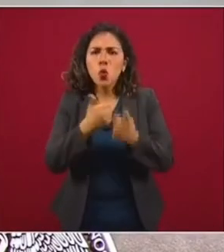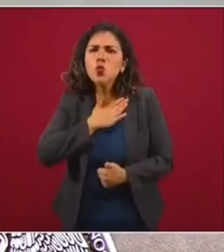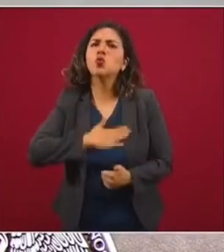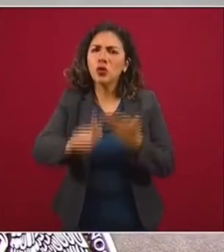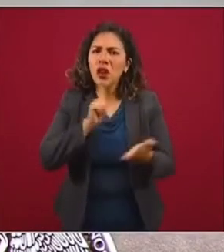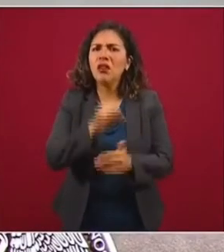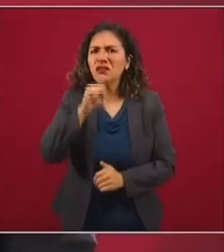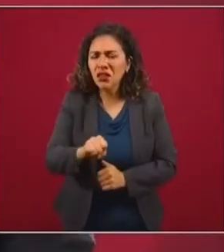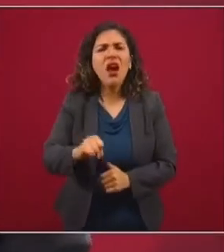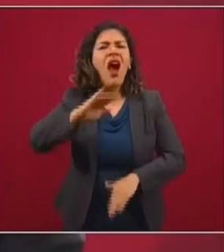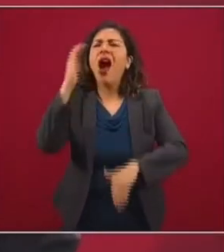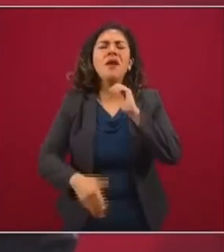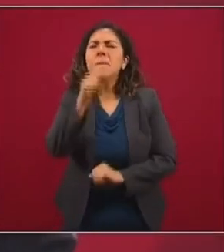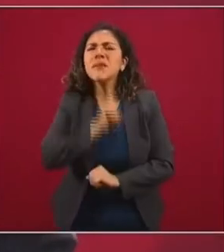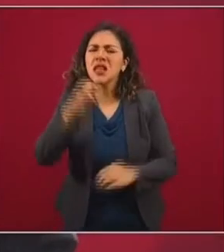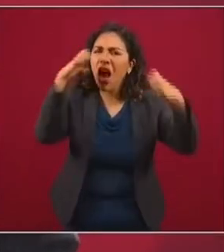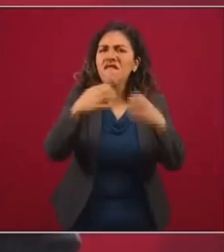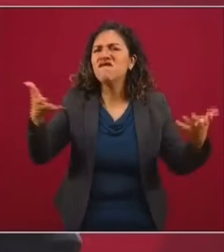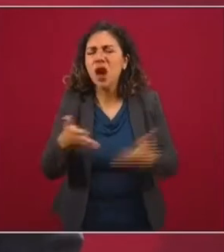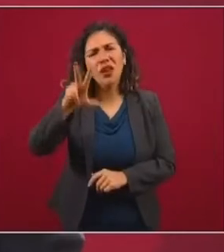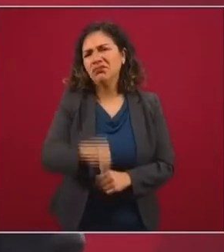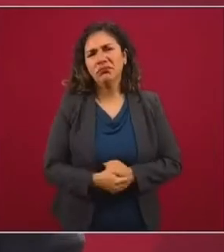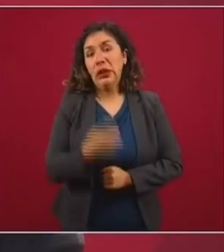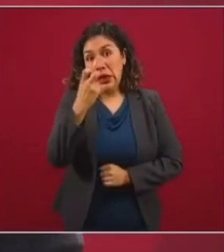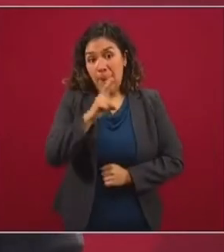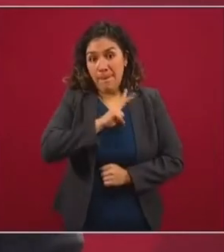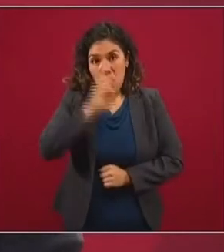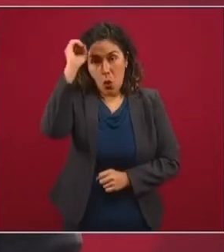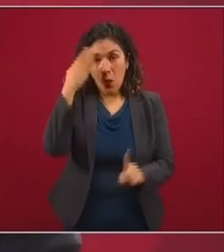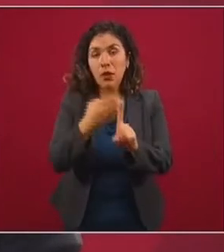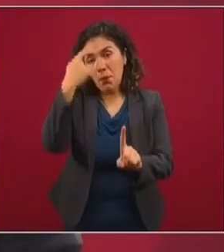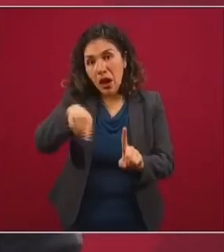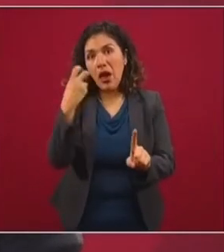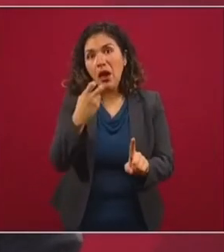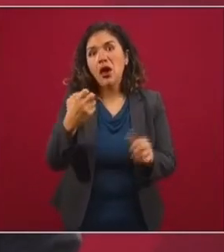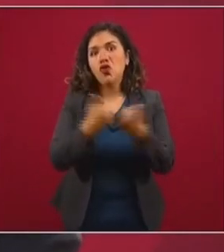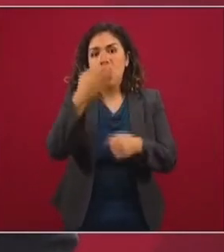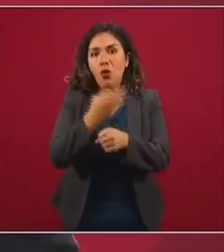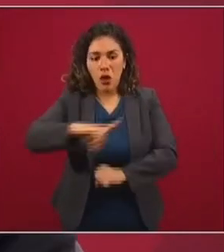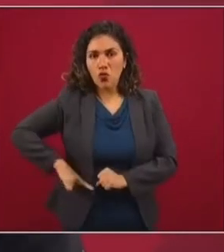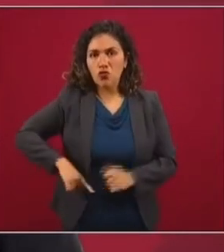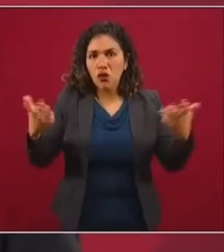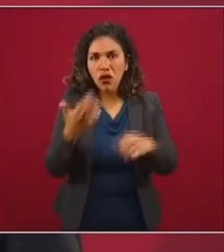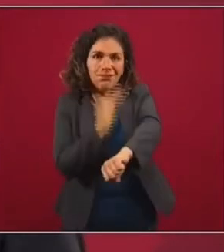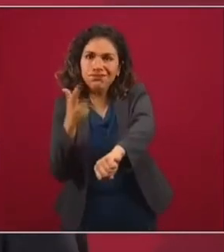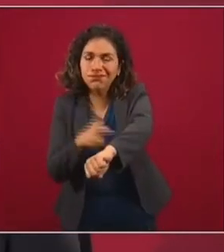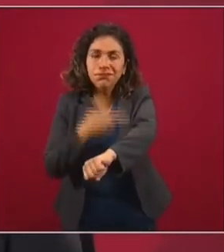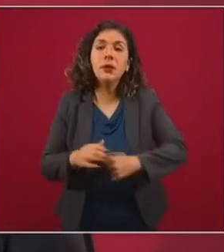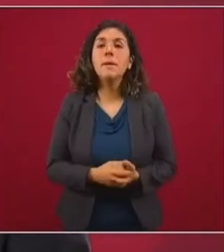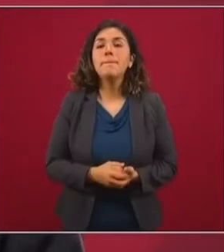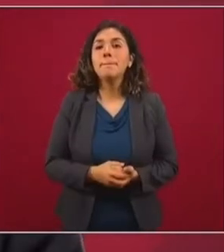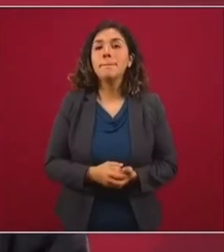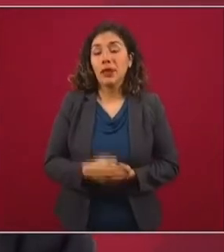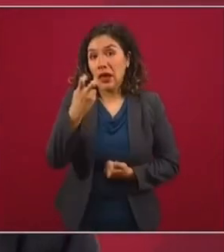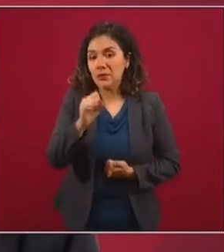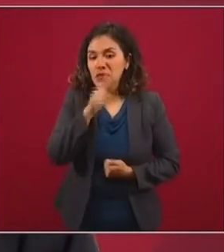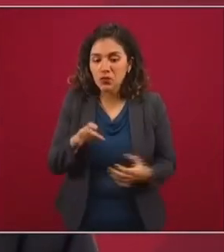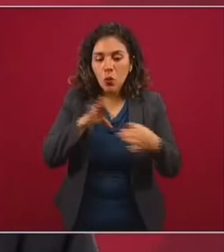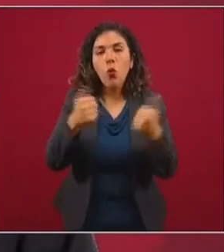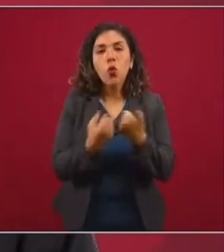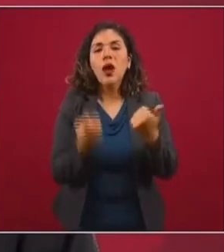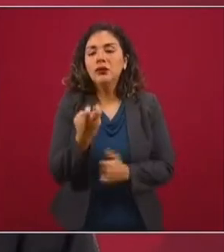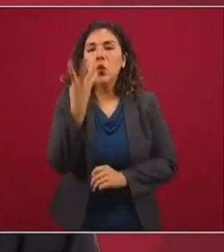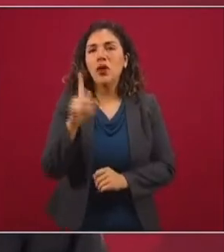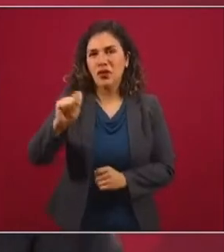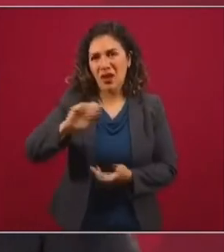democracia en México, que se acaben los fraudes electorales. Ese es un objetivo del actual gobierno y es parte de la transformación de México.